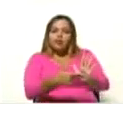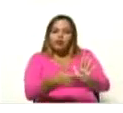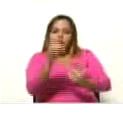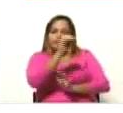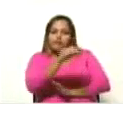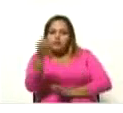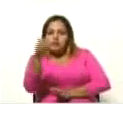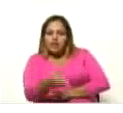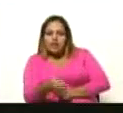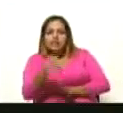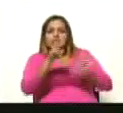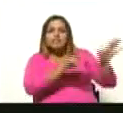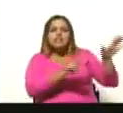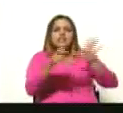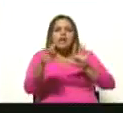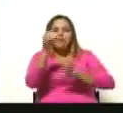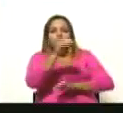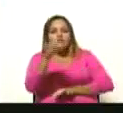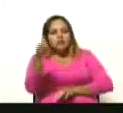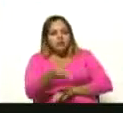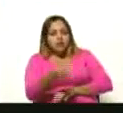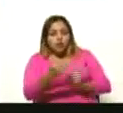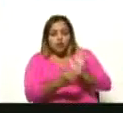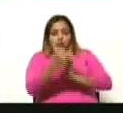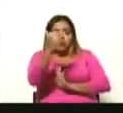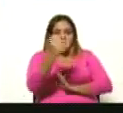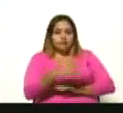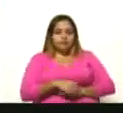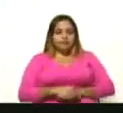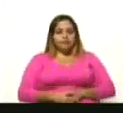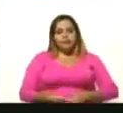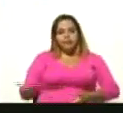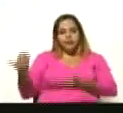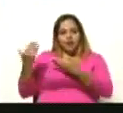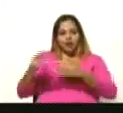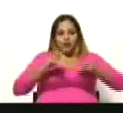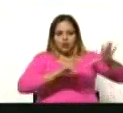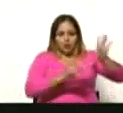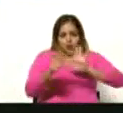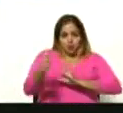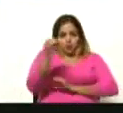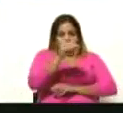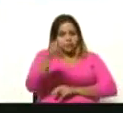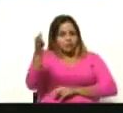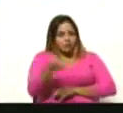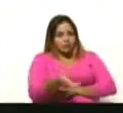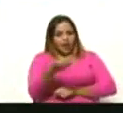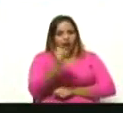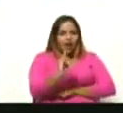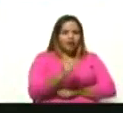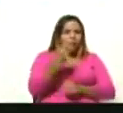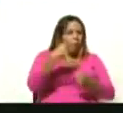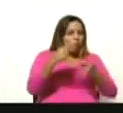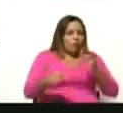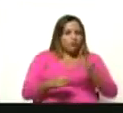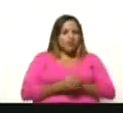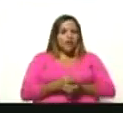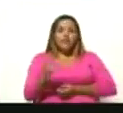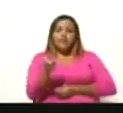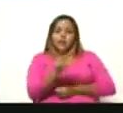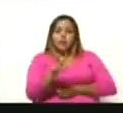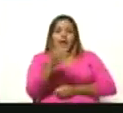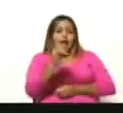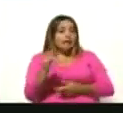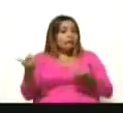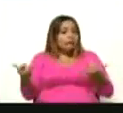del 76%. Ahora bien, de ese 76% hay productos donde Venezuela está